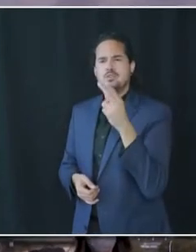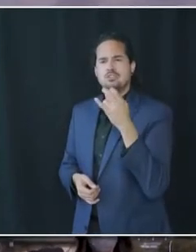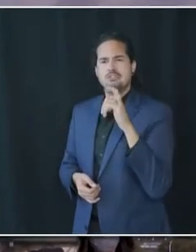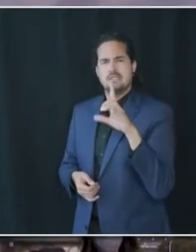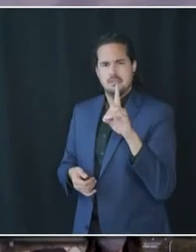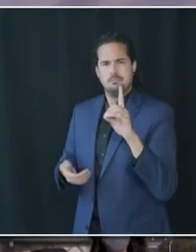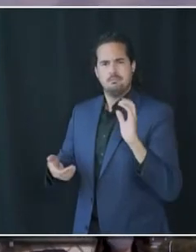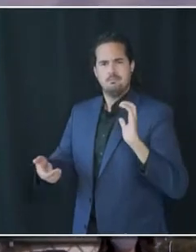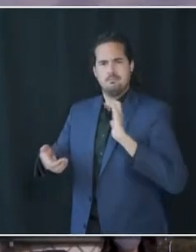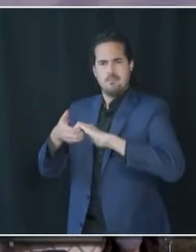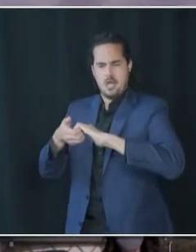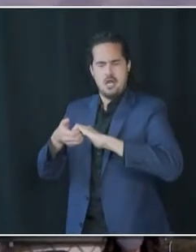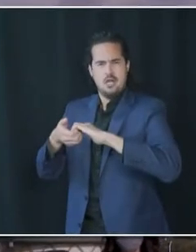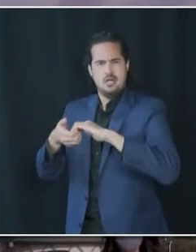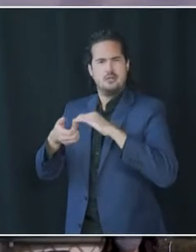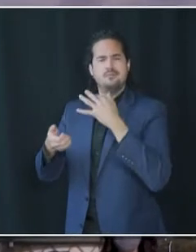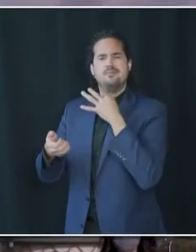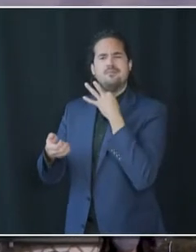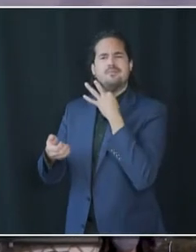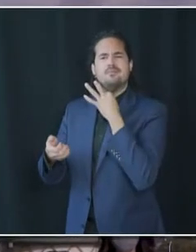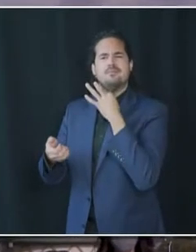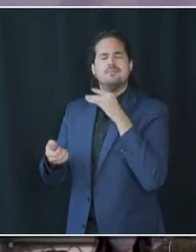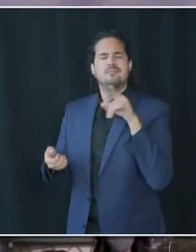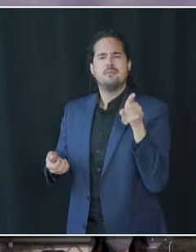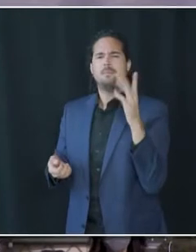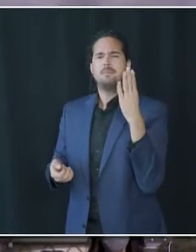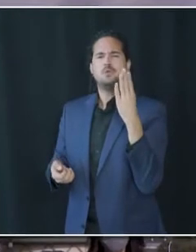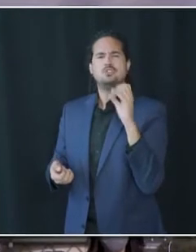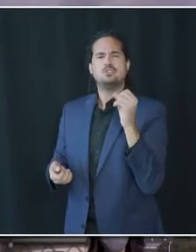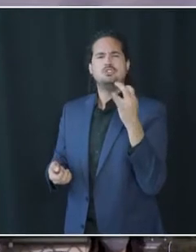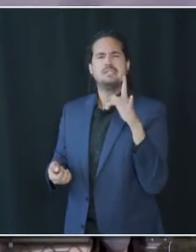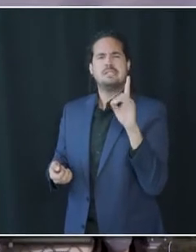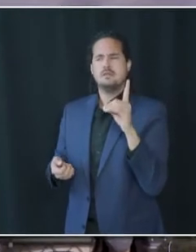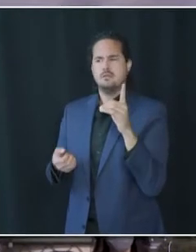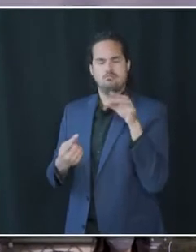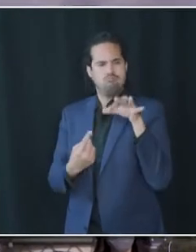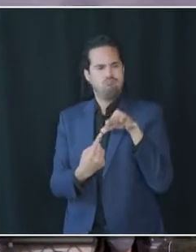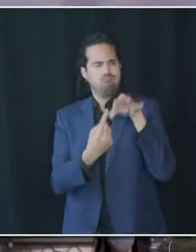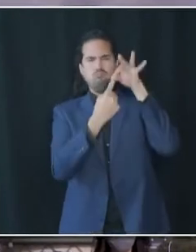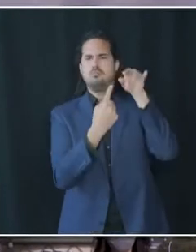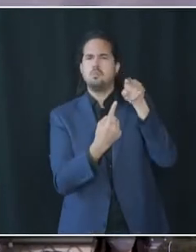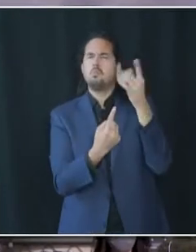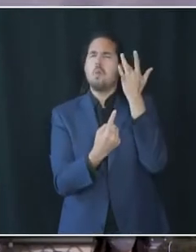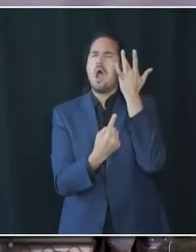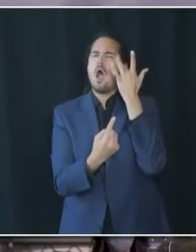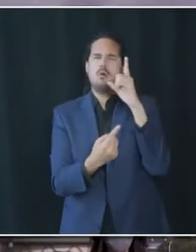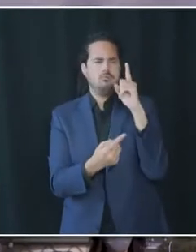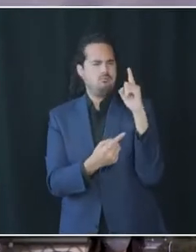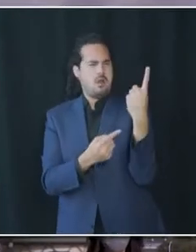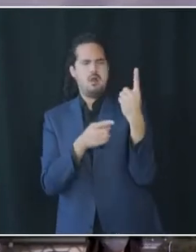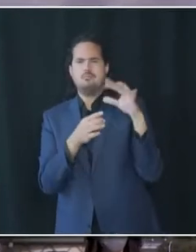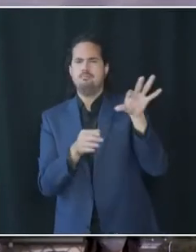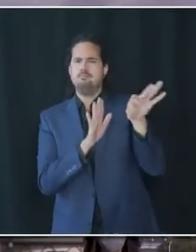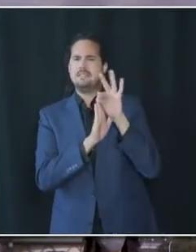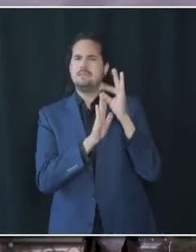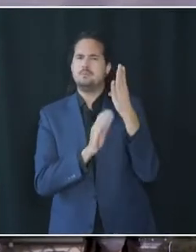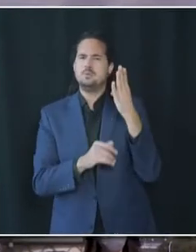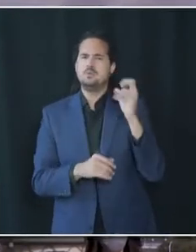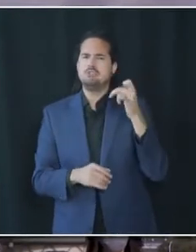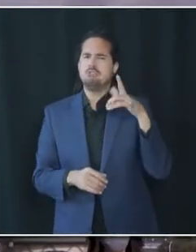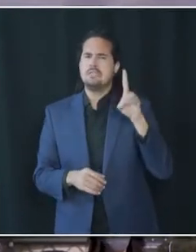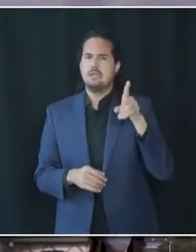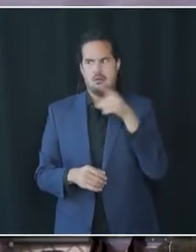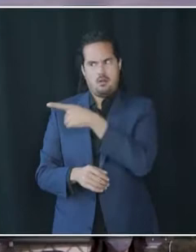de ser socio de blogs eagles que piensa el estado que podrá lograr mucho que otros no pueden dar rapidez de